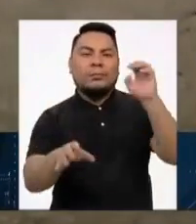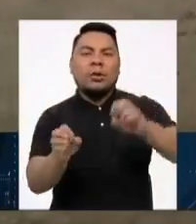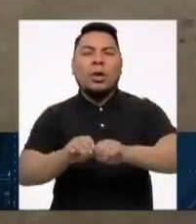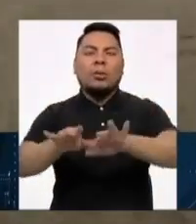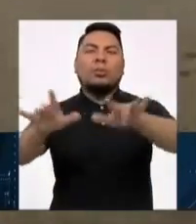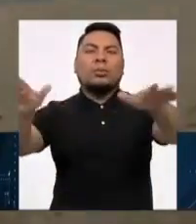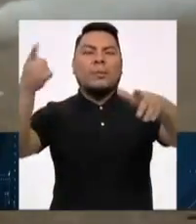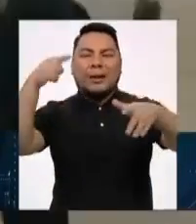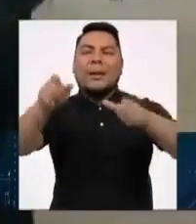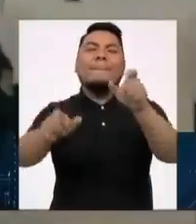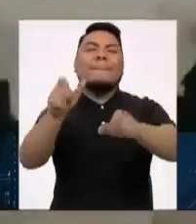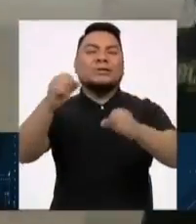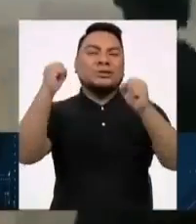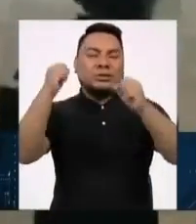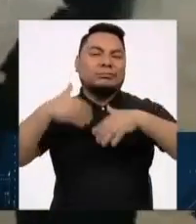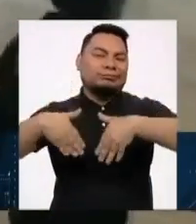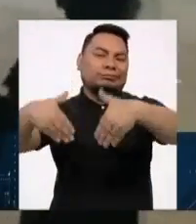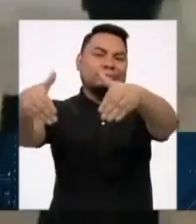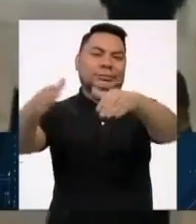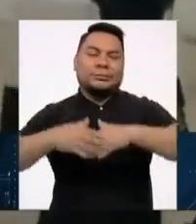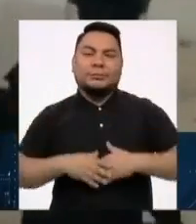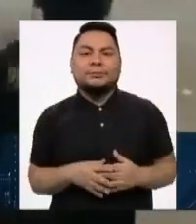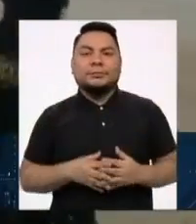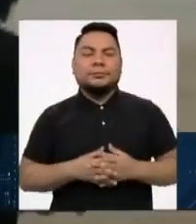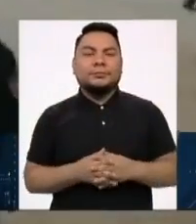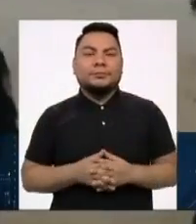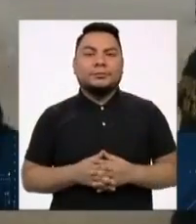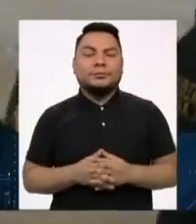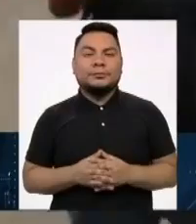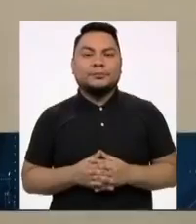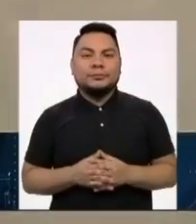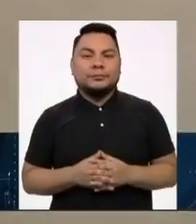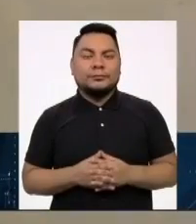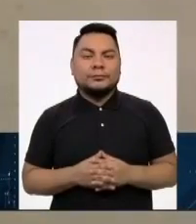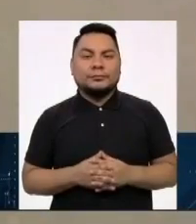lacrimógenos para repeler a los manifestantes.